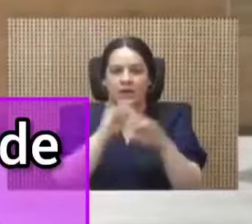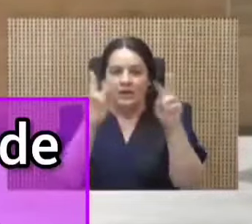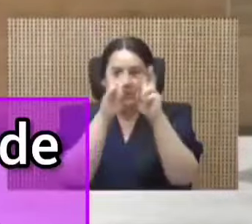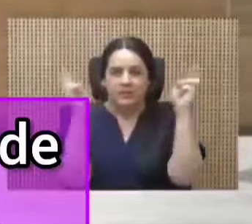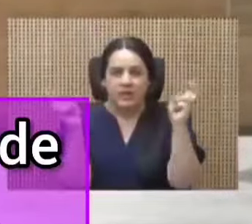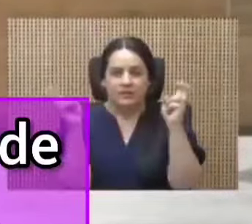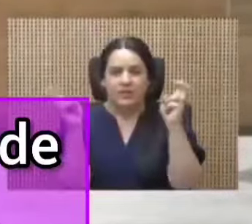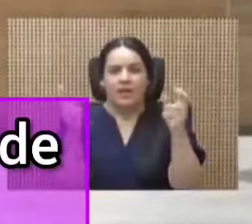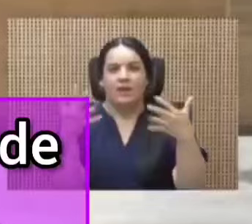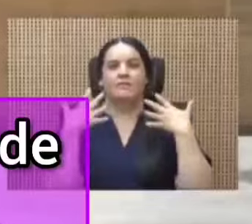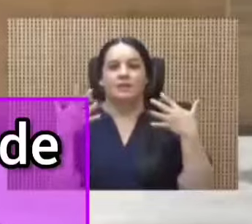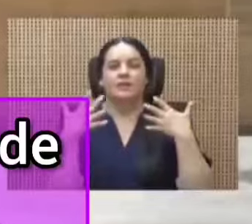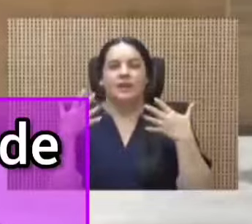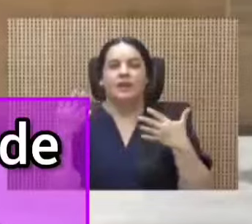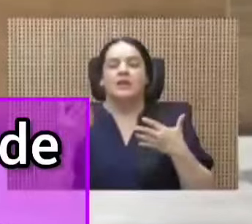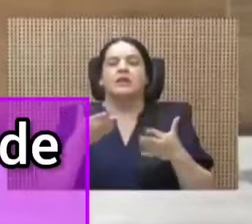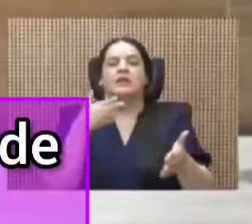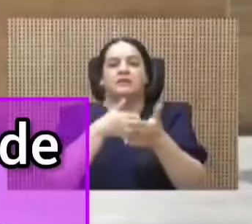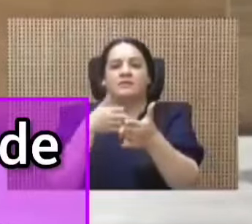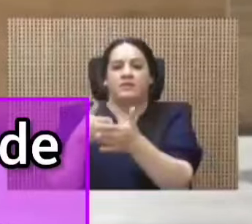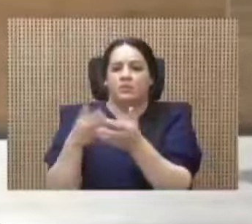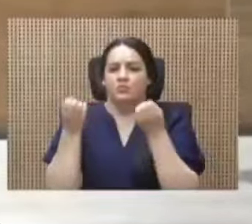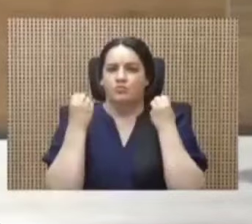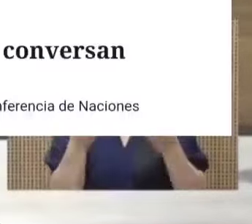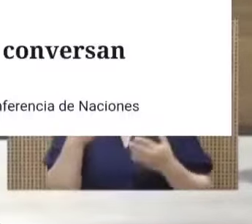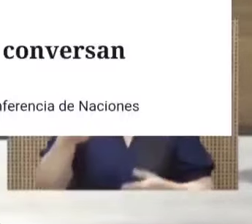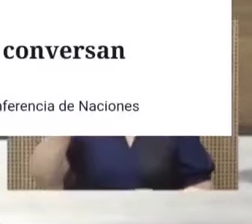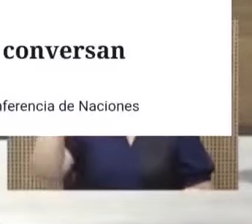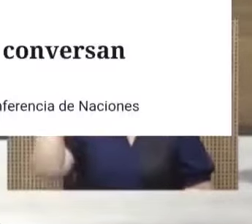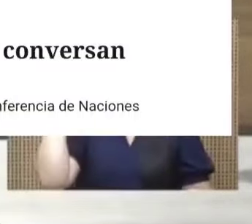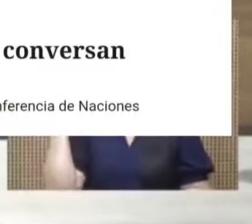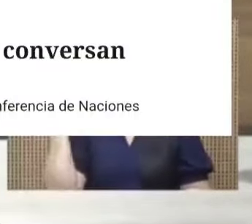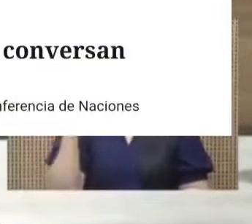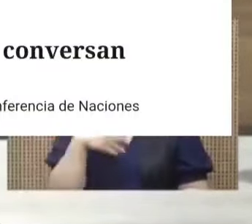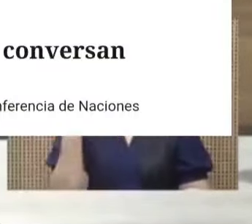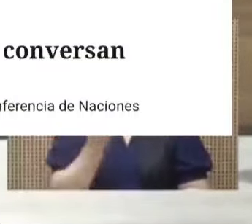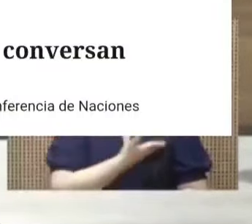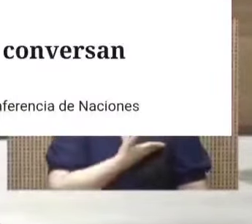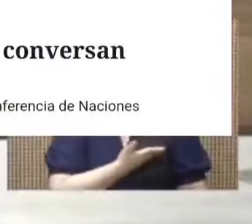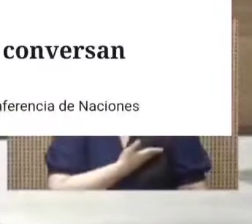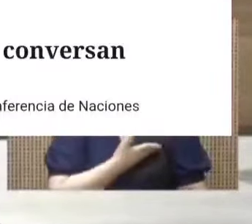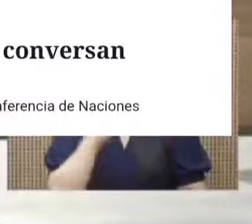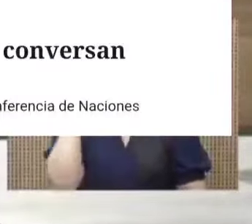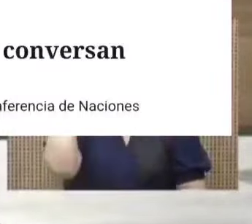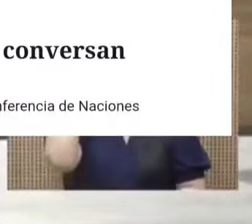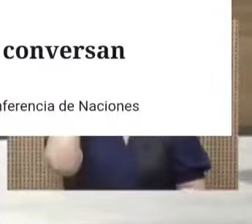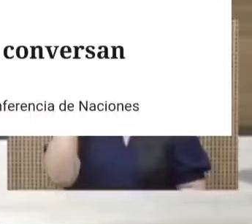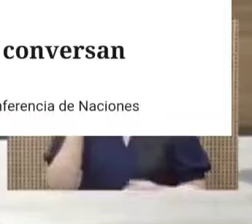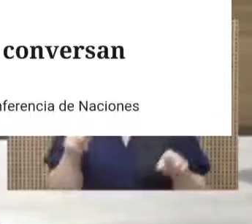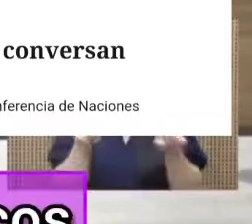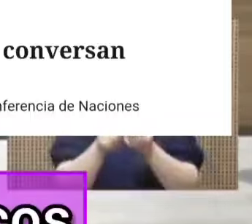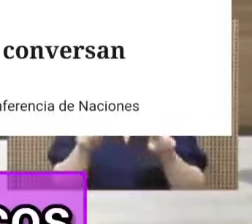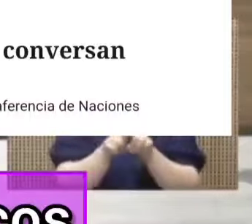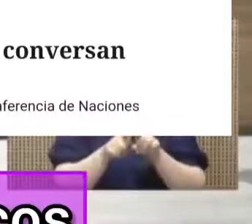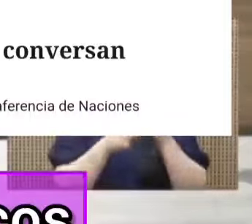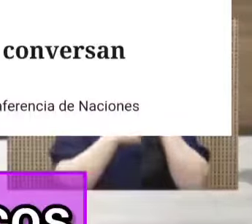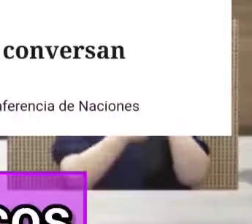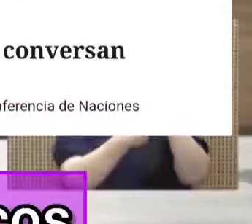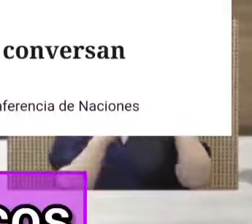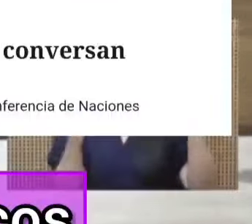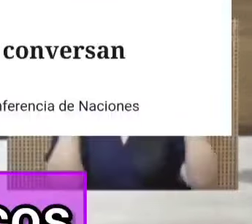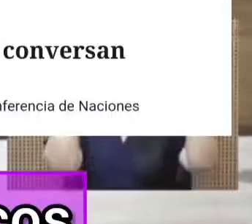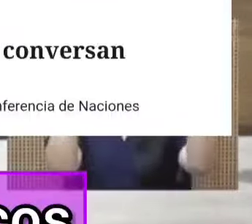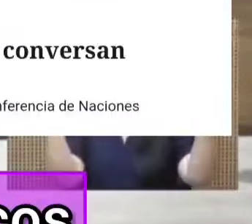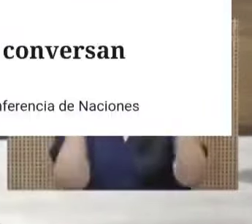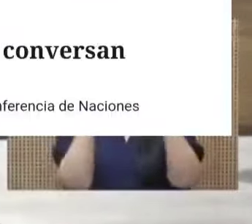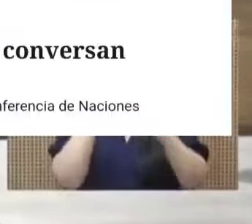trayendo al traste mucho de nuestro historial y nuestra política y posicionamiento internacional que ha ido Más allá de